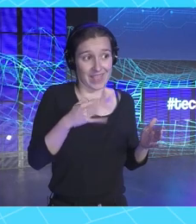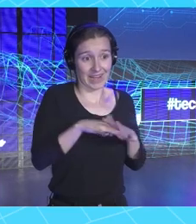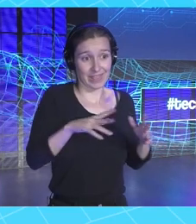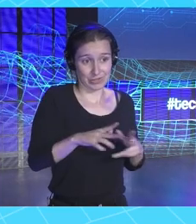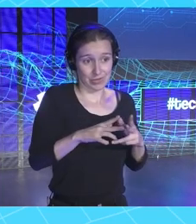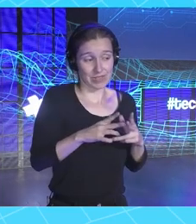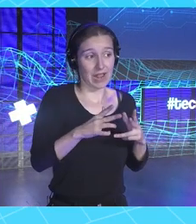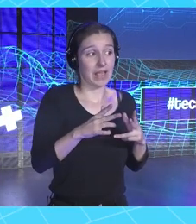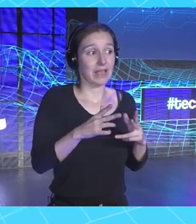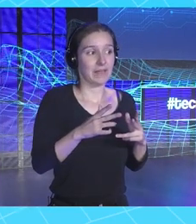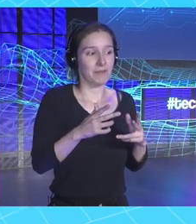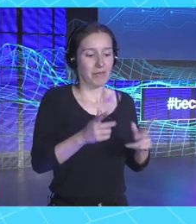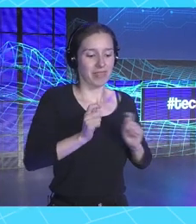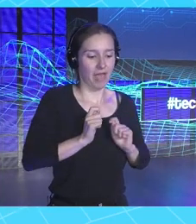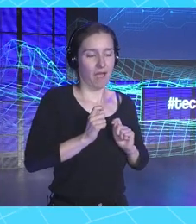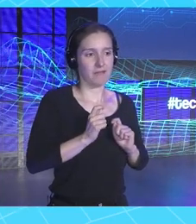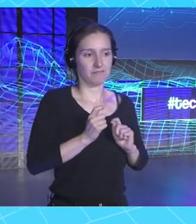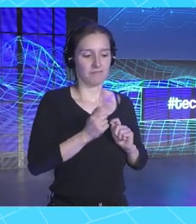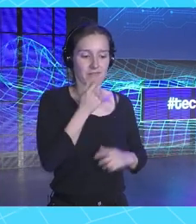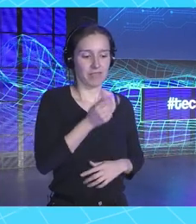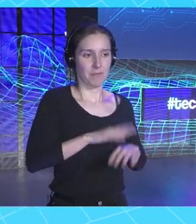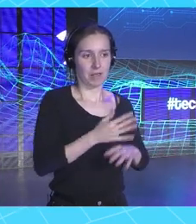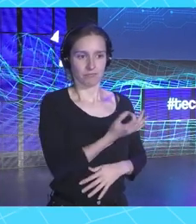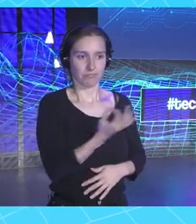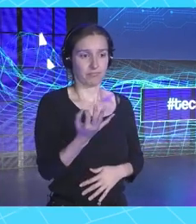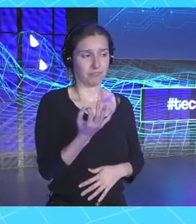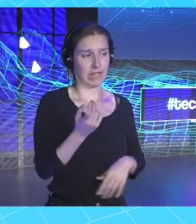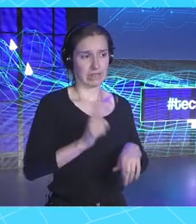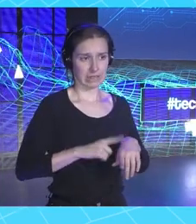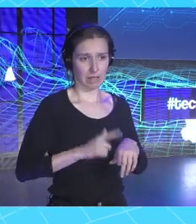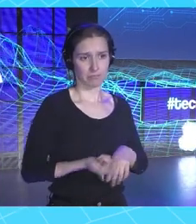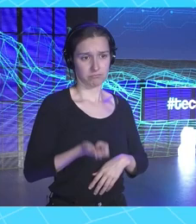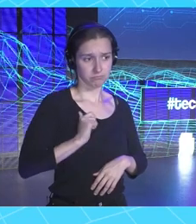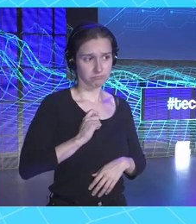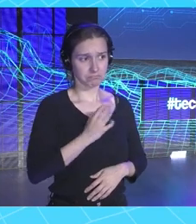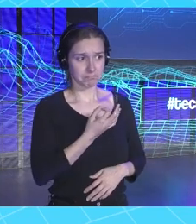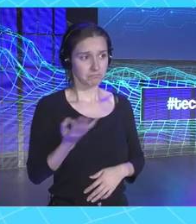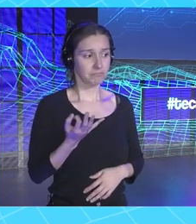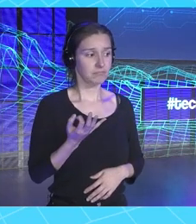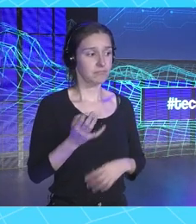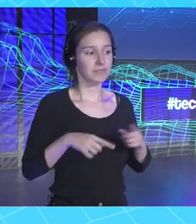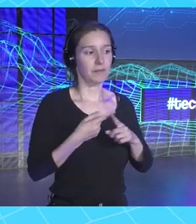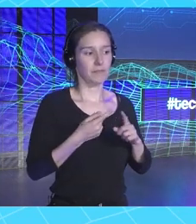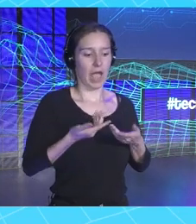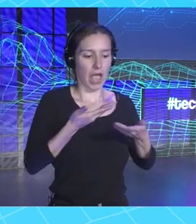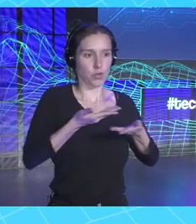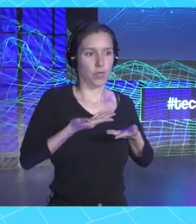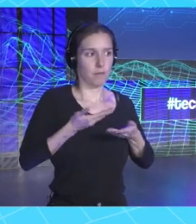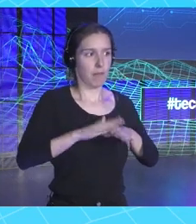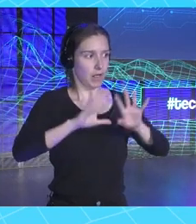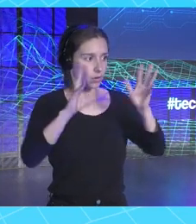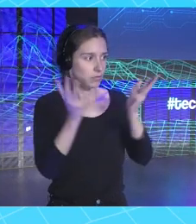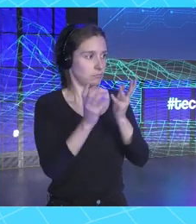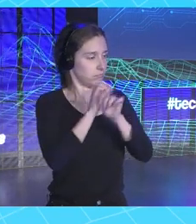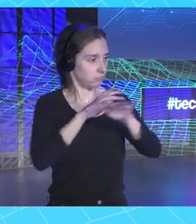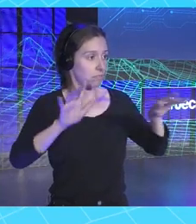tecnología nos ayuda a ser más eficientes en la gran parte del tiempo nos ha ayudado con la globalización ayuda a muchísimos ámbitos